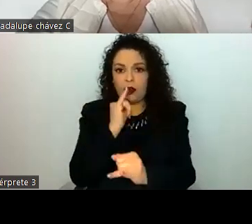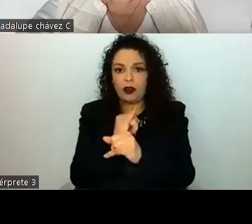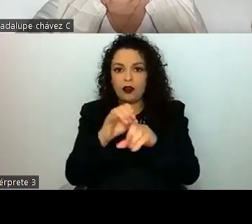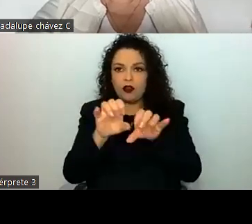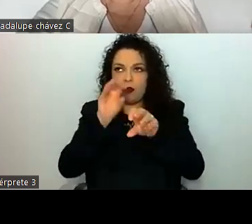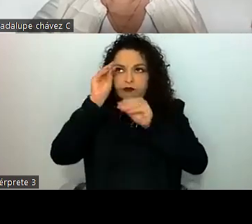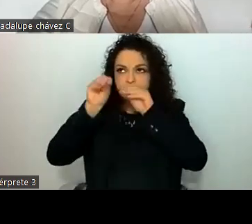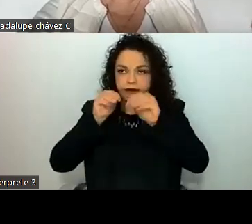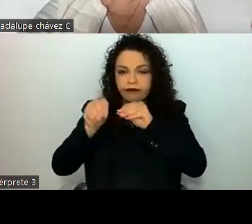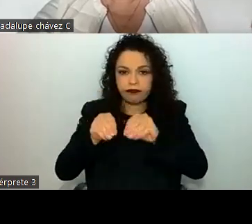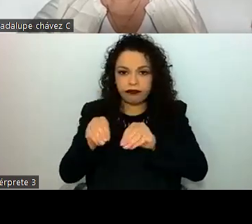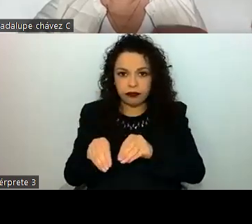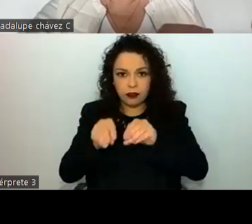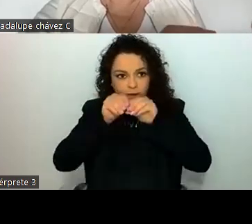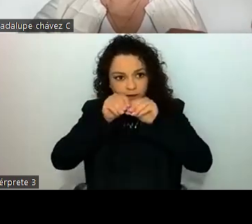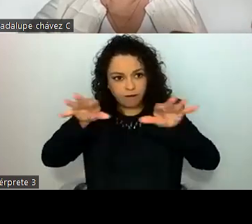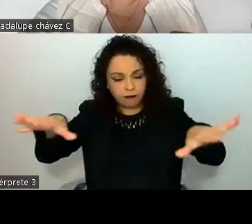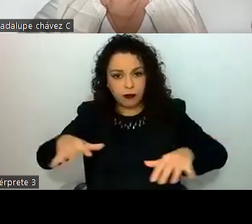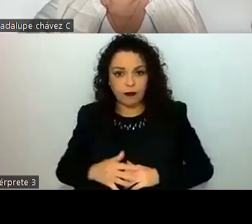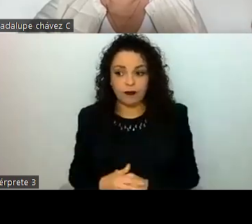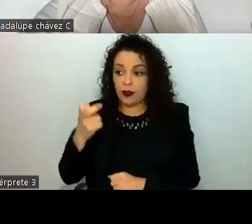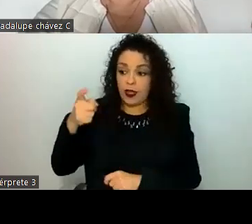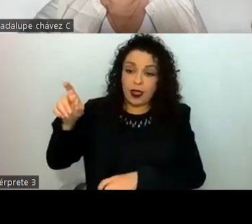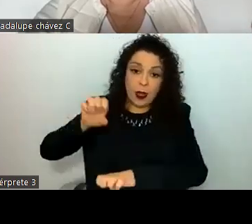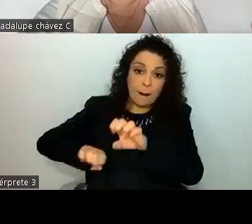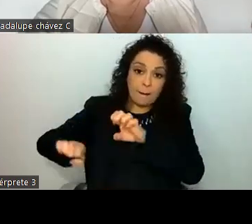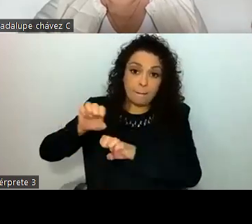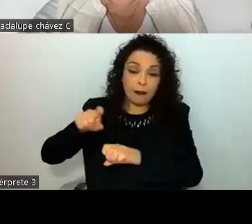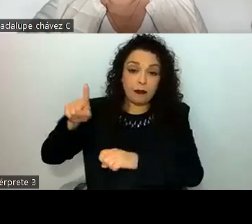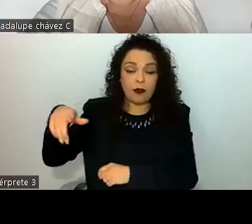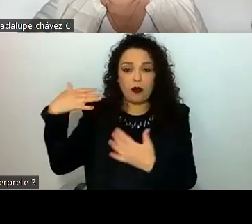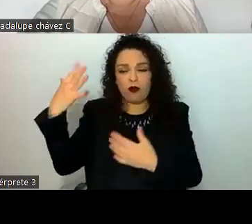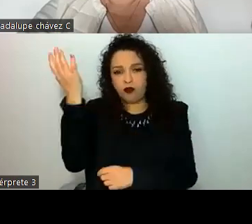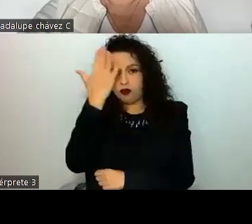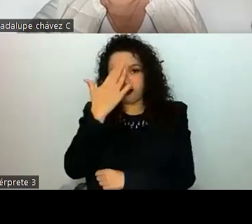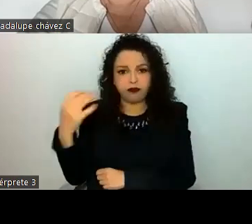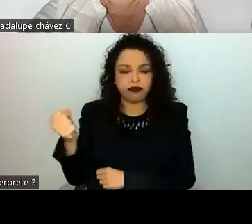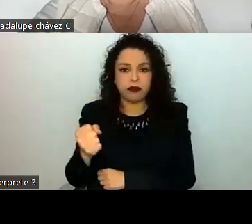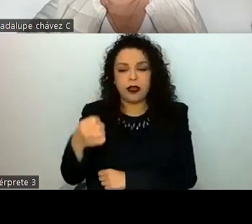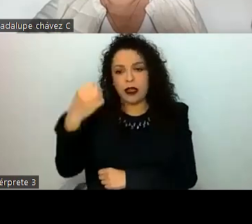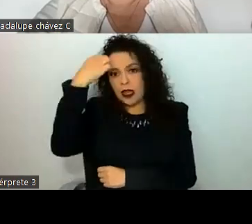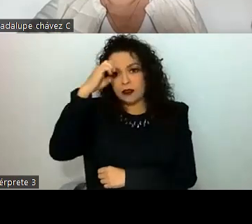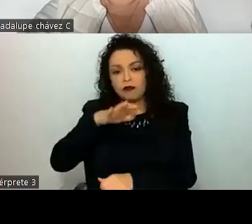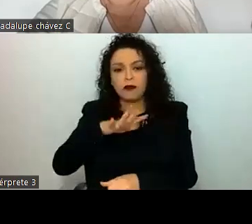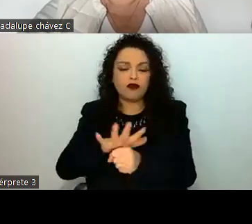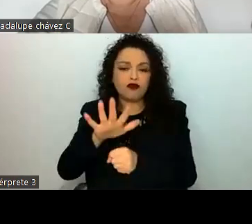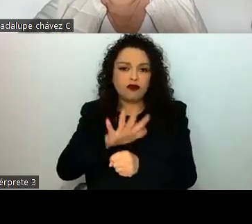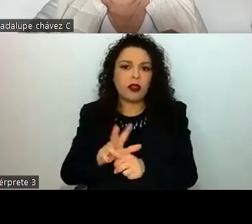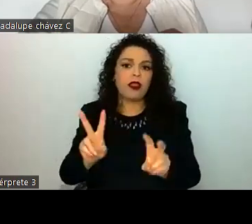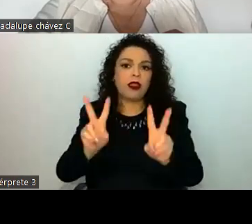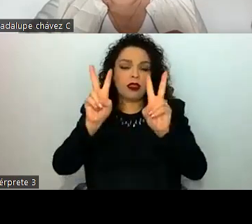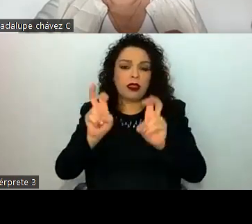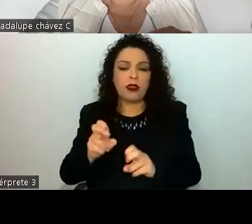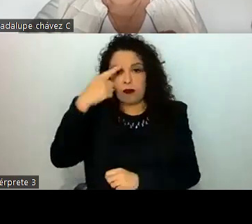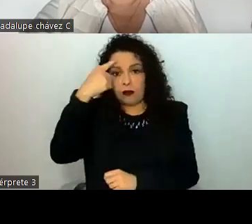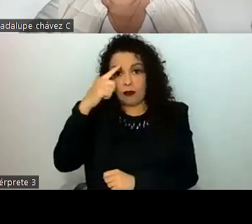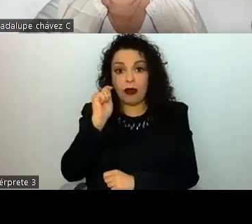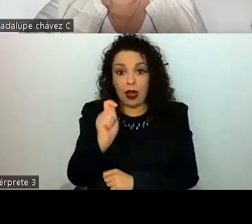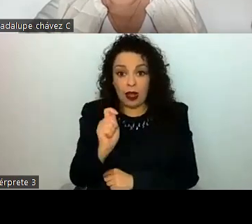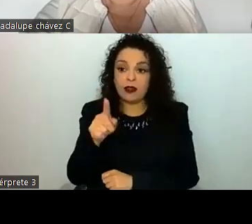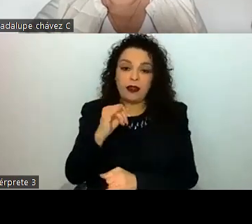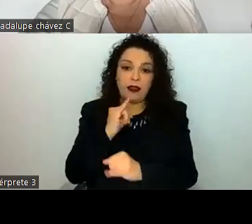efecto, la Agencia Digital es el ente público especializado en materia de conectividad en la Administración Pública de la Ciudad de